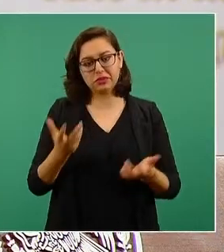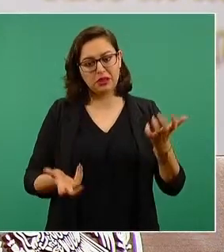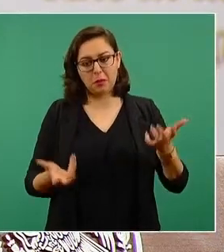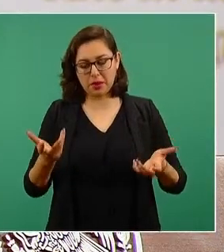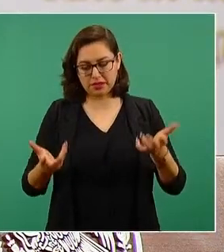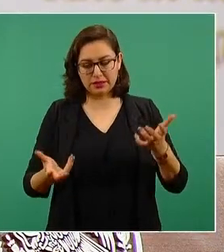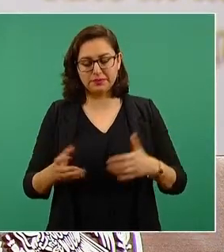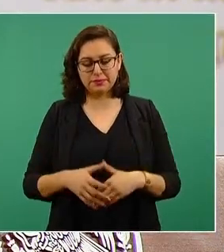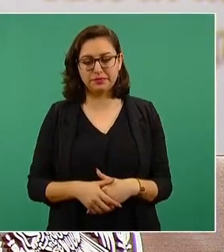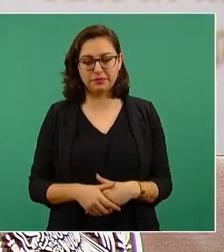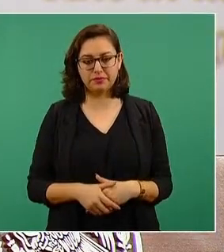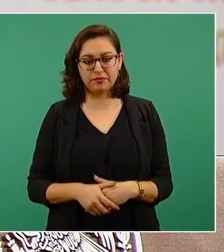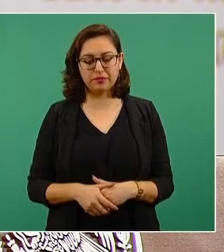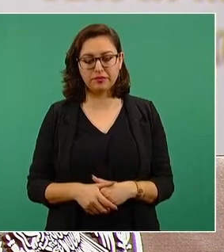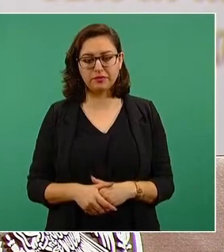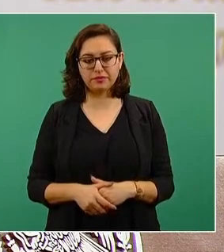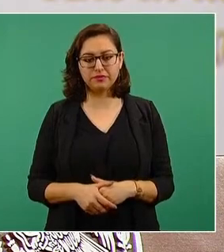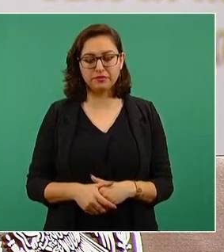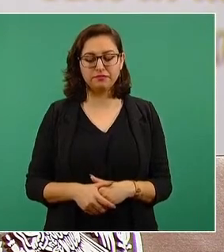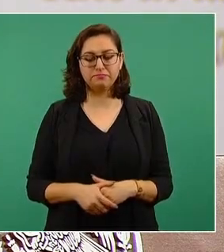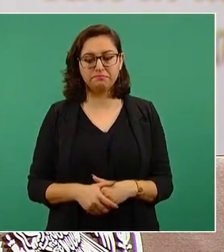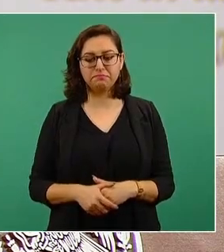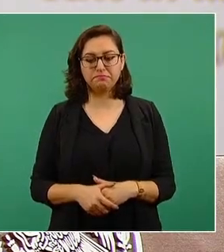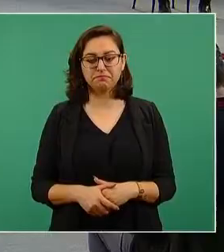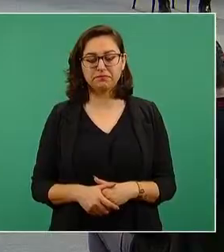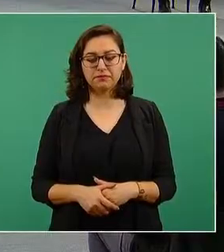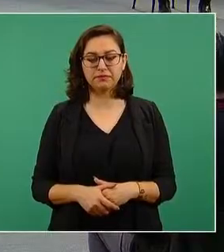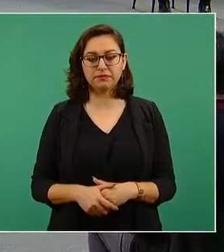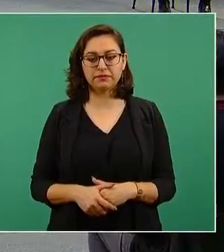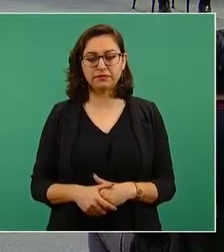ya me vacuno.